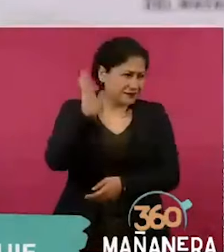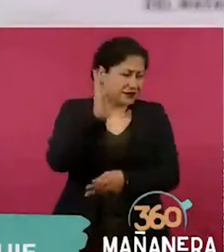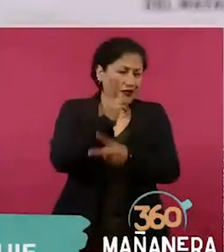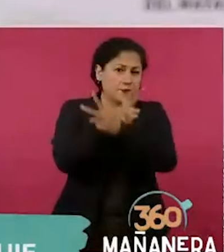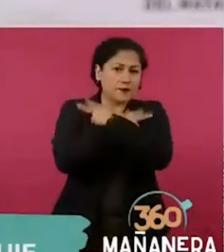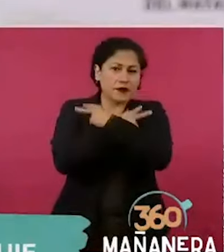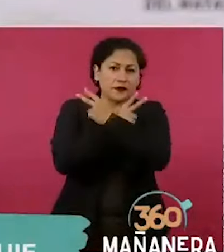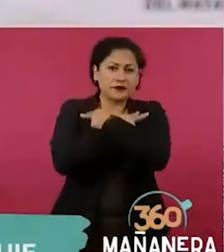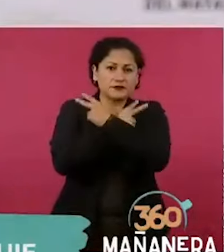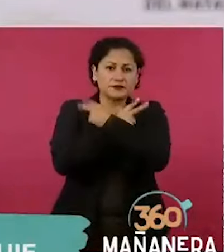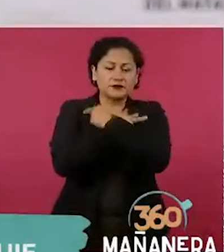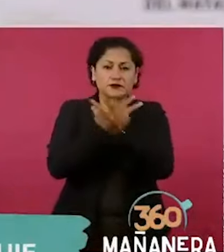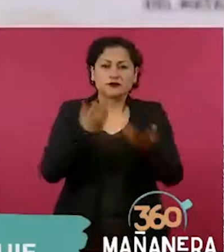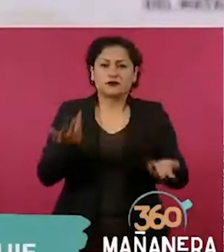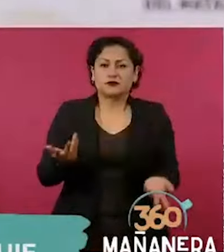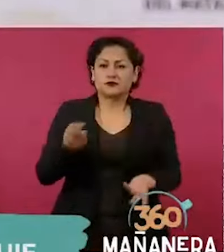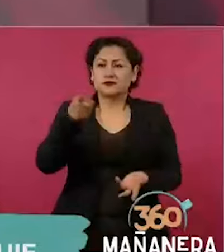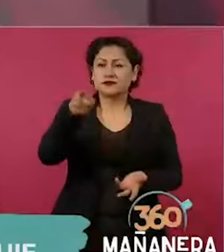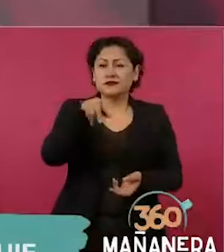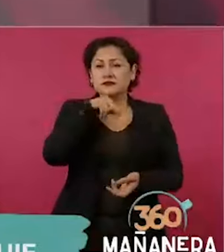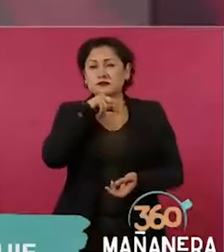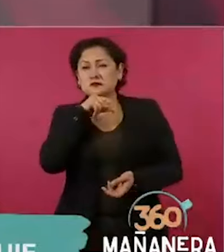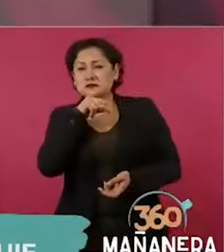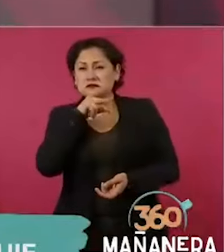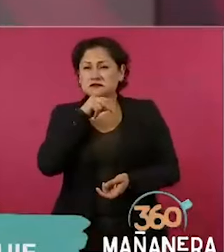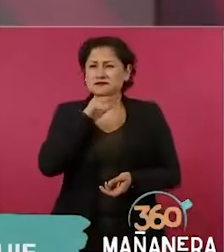sea que no se